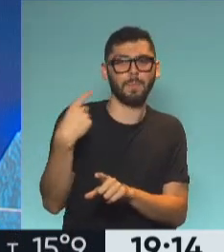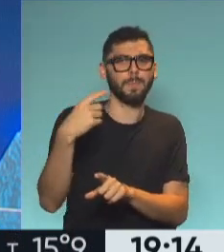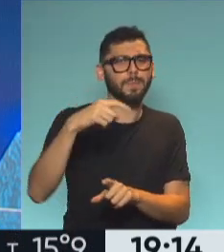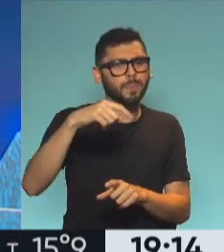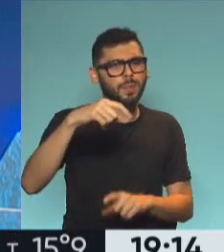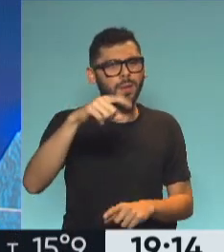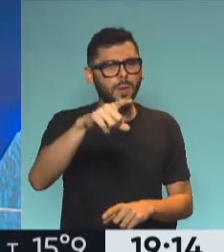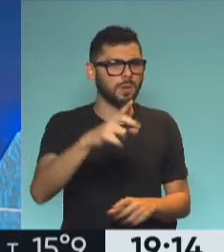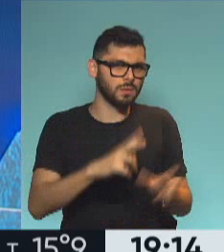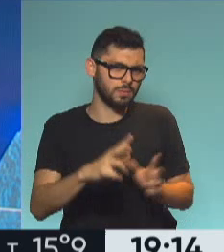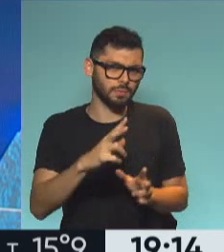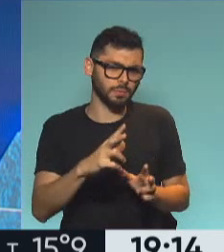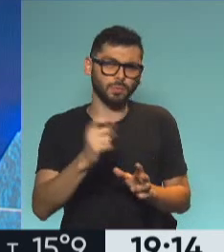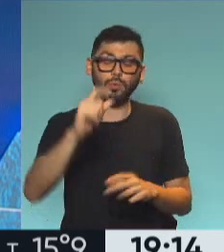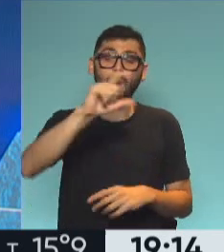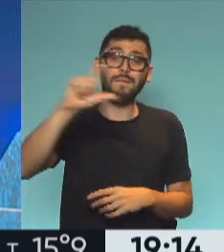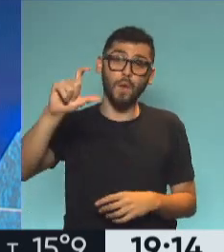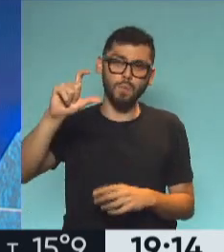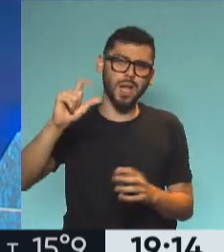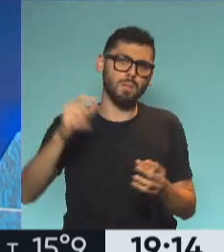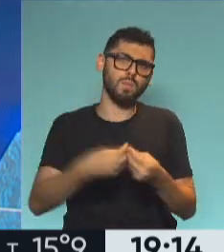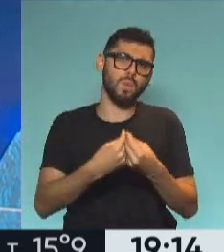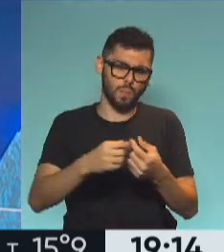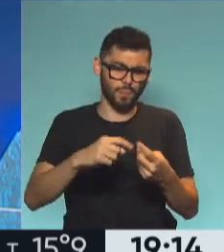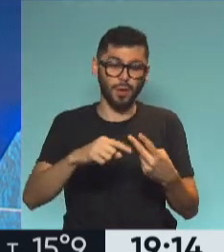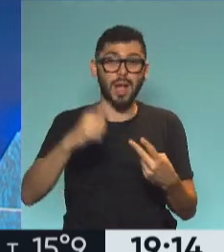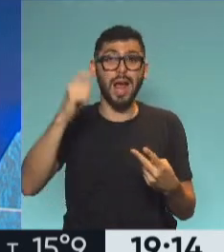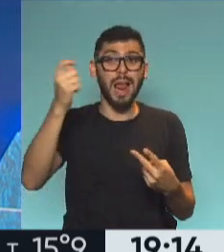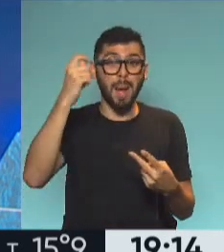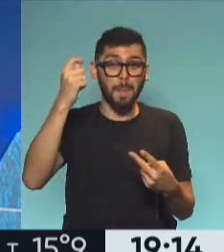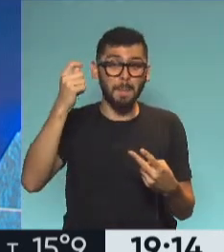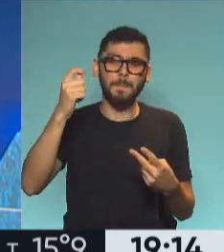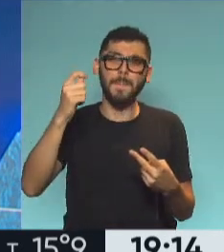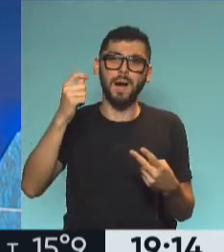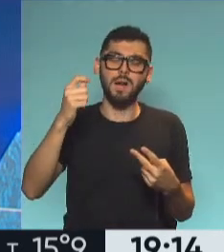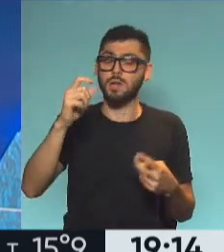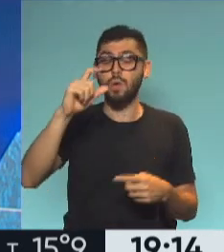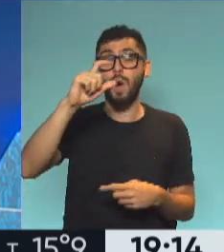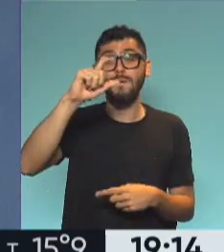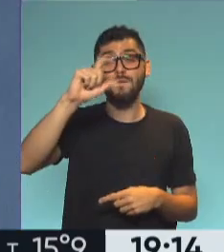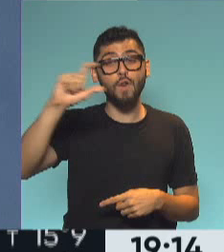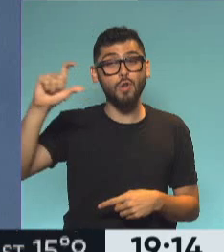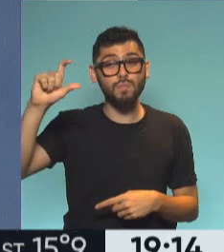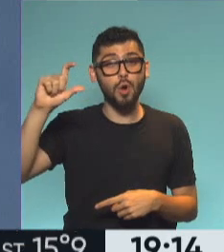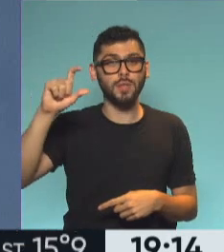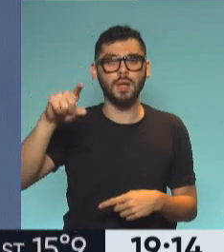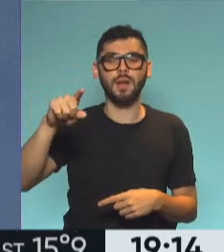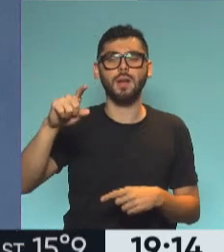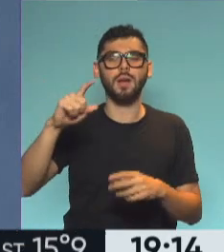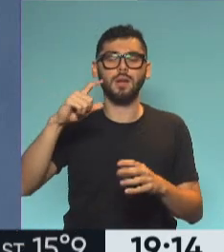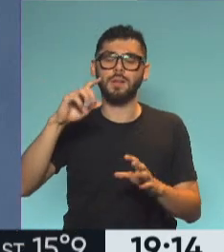está diciendo claramente, bueno, Formosa está muy, muy elevado, La Pampa está muy Formosa elevado. Formosa puso pacientes que